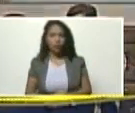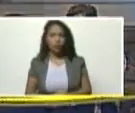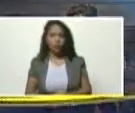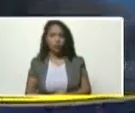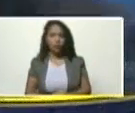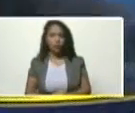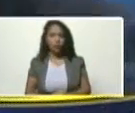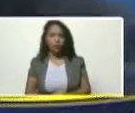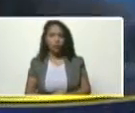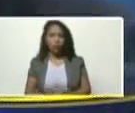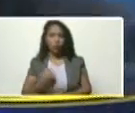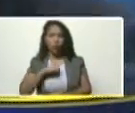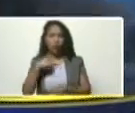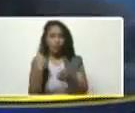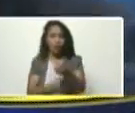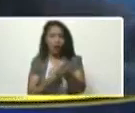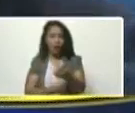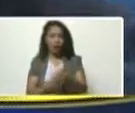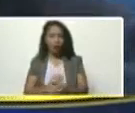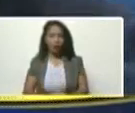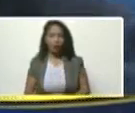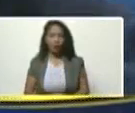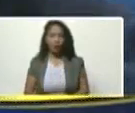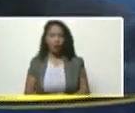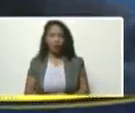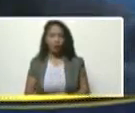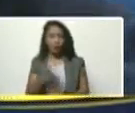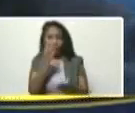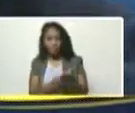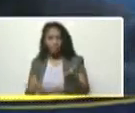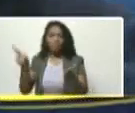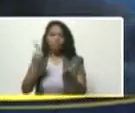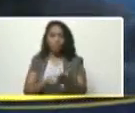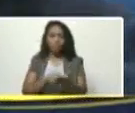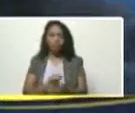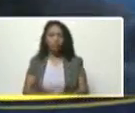nuestra hermandad y ratifique